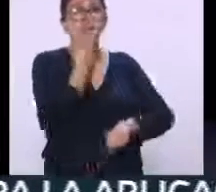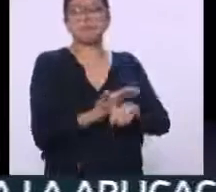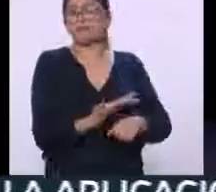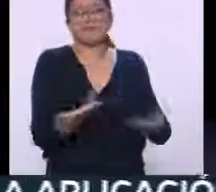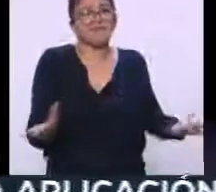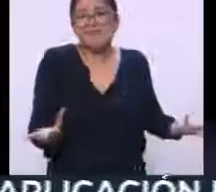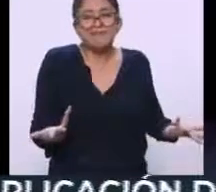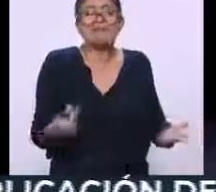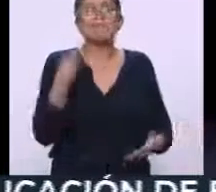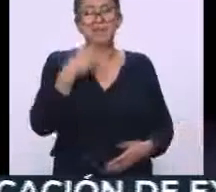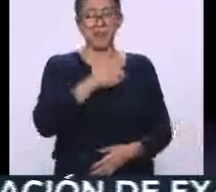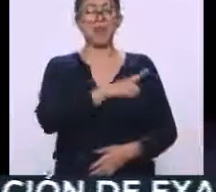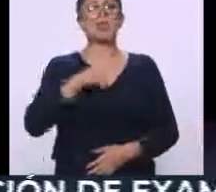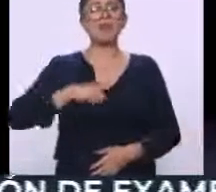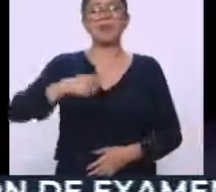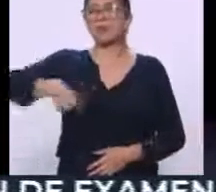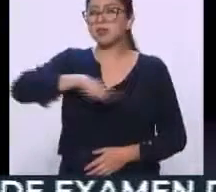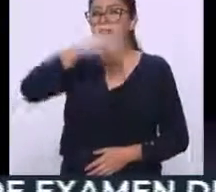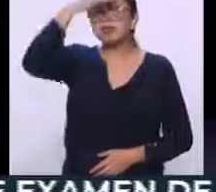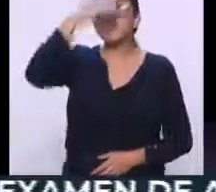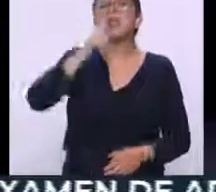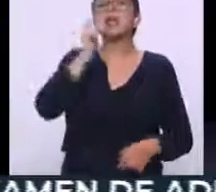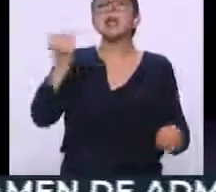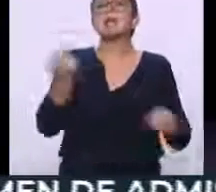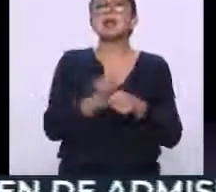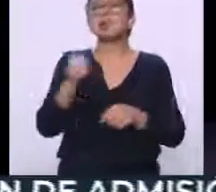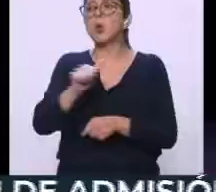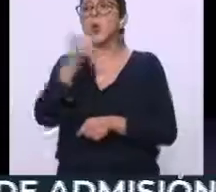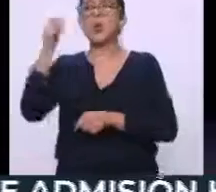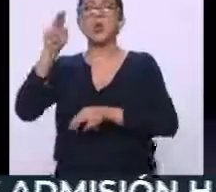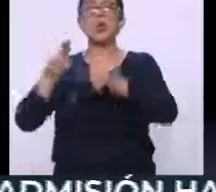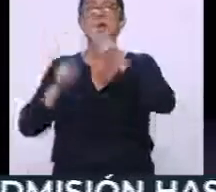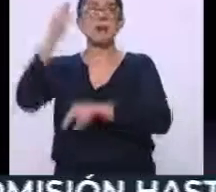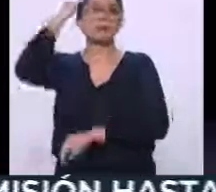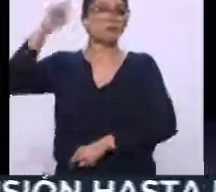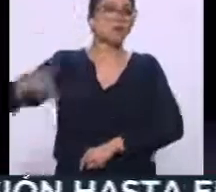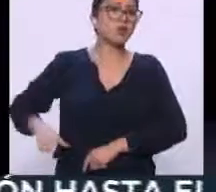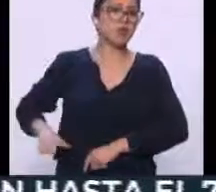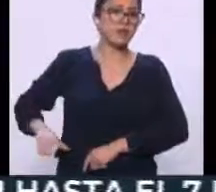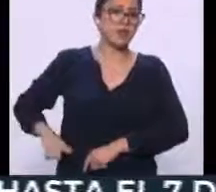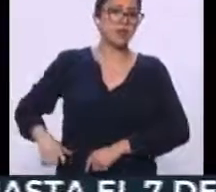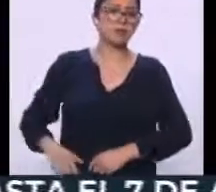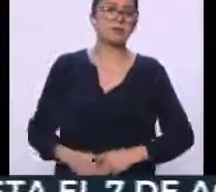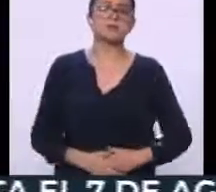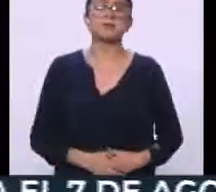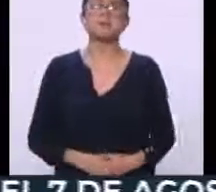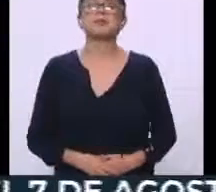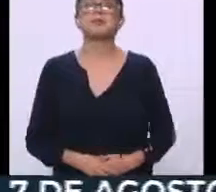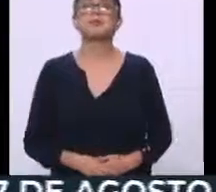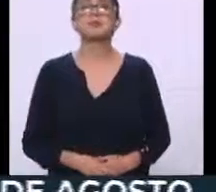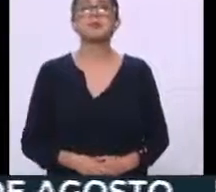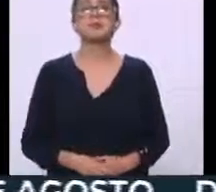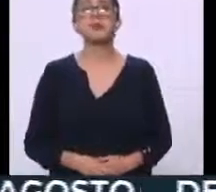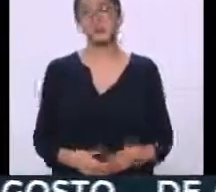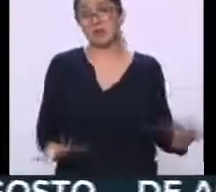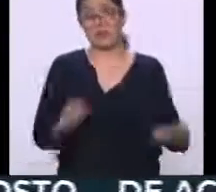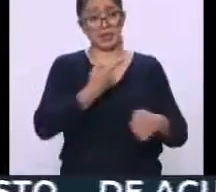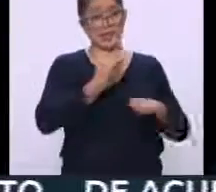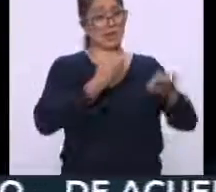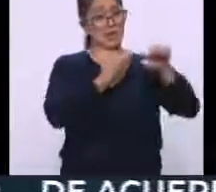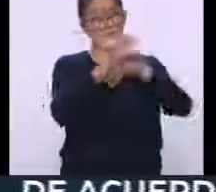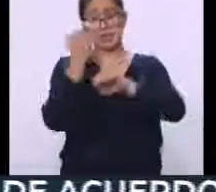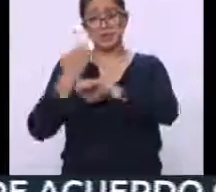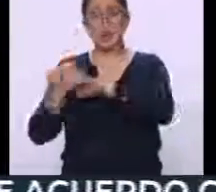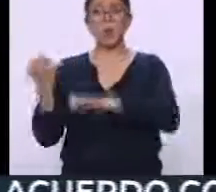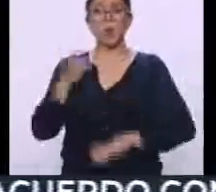los otros niveles de gobierno, ¿no? Sí, y sobre esto precisamente los estados, los municipios, ¿cómo responden